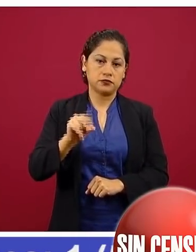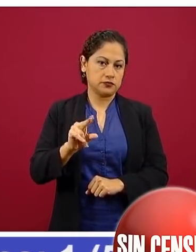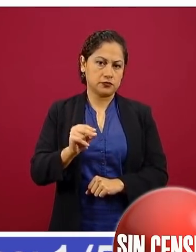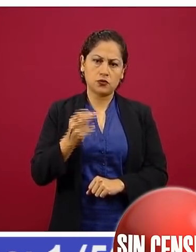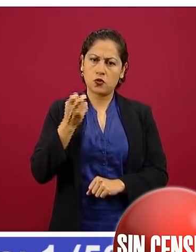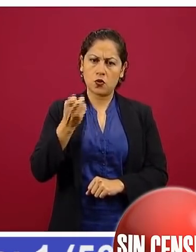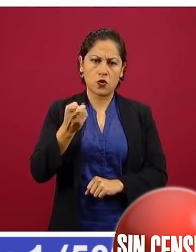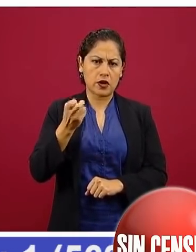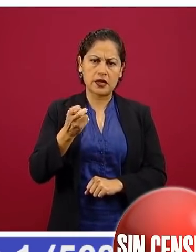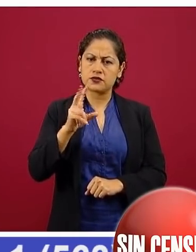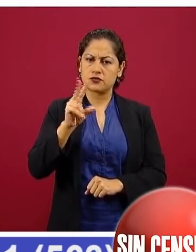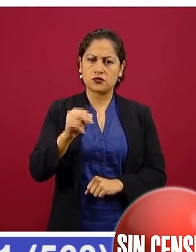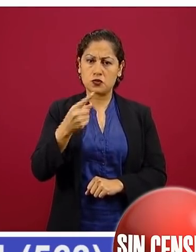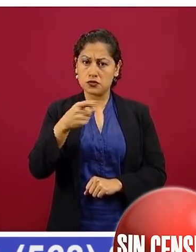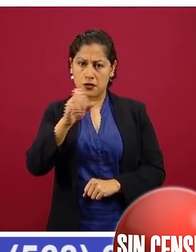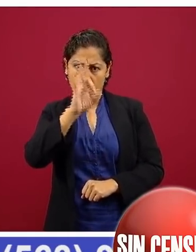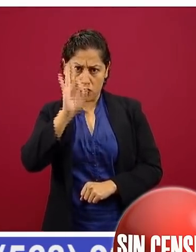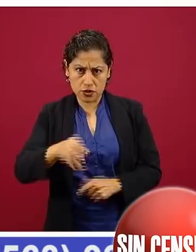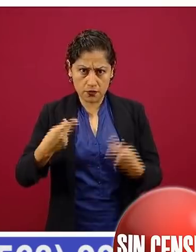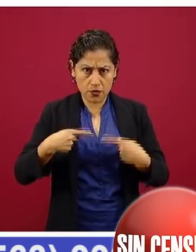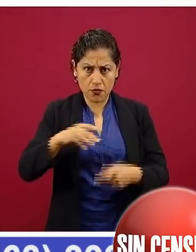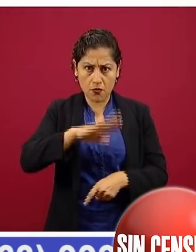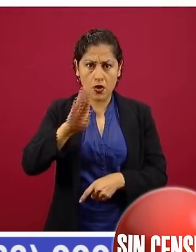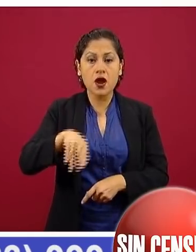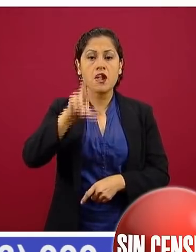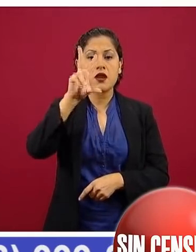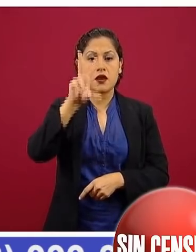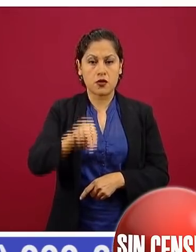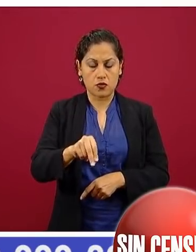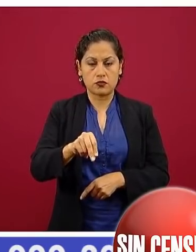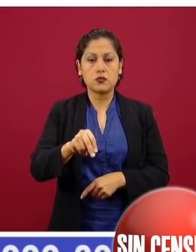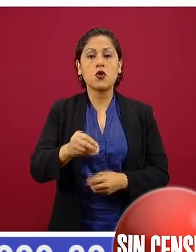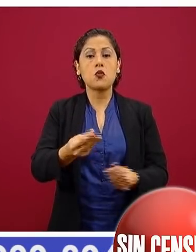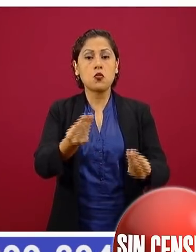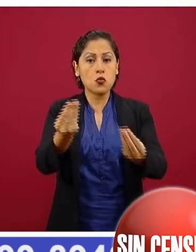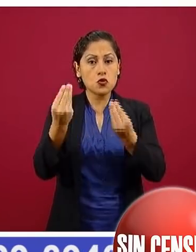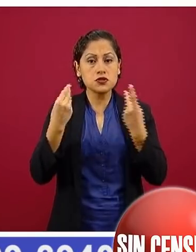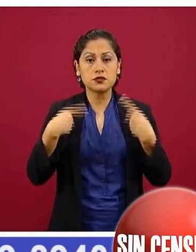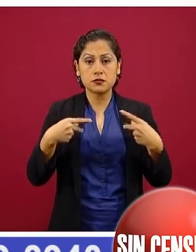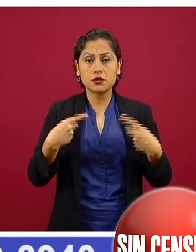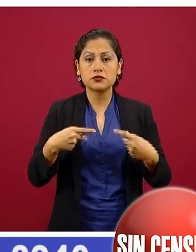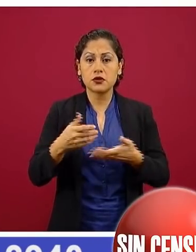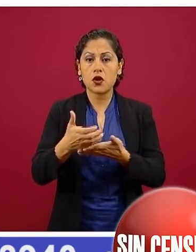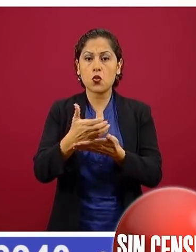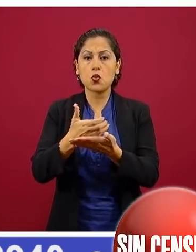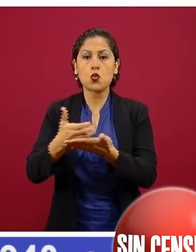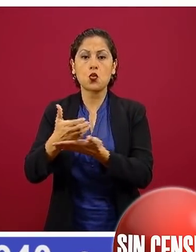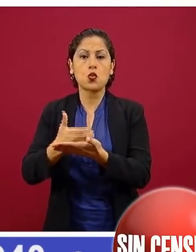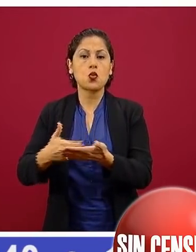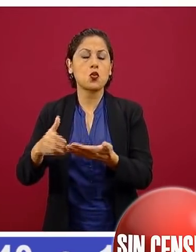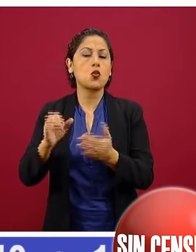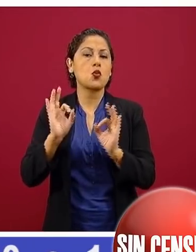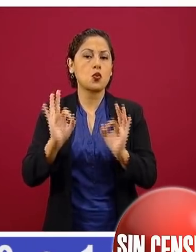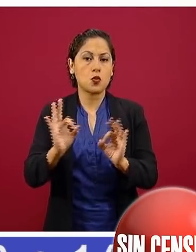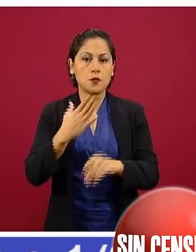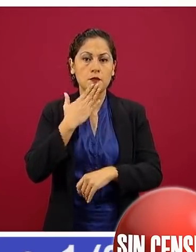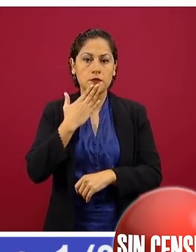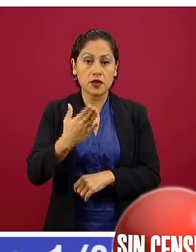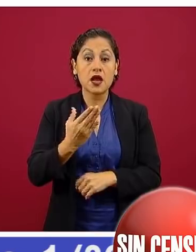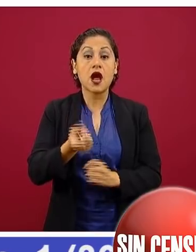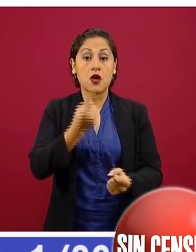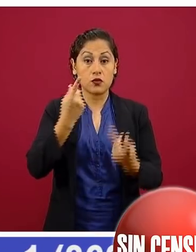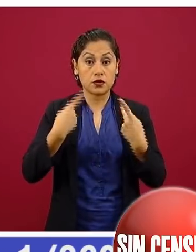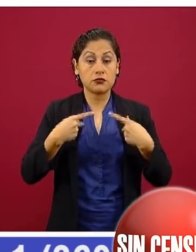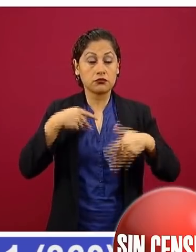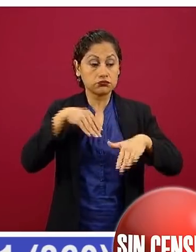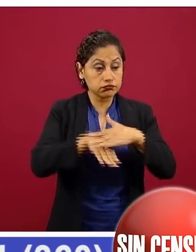personas fallecen. La gran mayoría se recuperan, aún las personas que han estado hospitalizadas, que son quienes